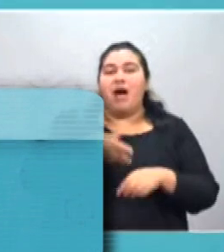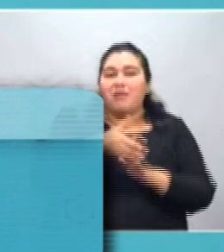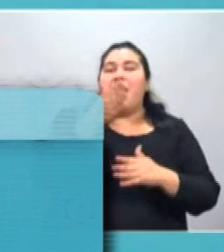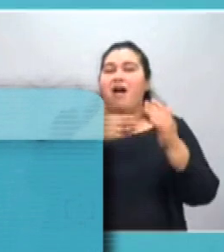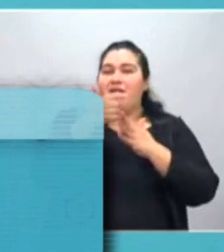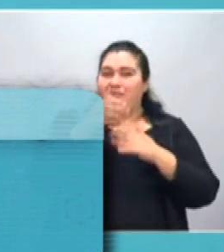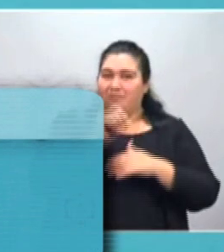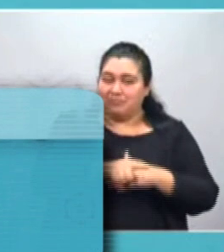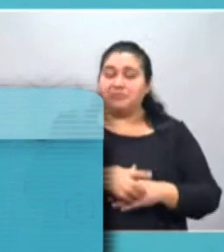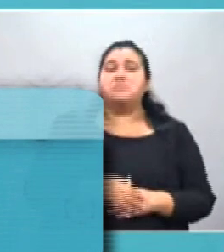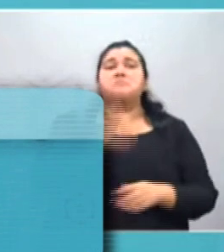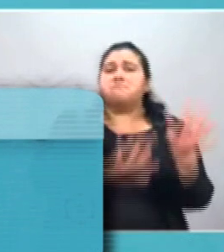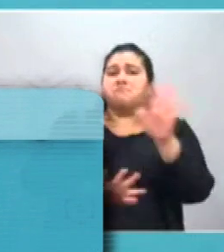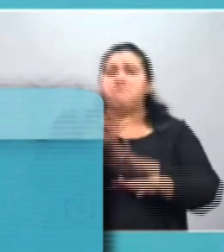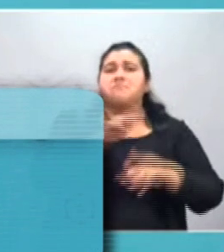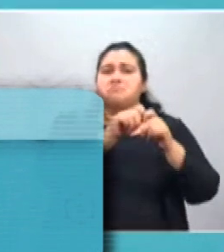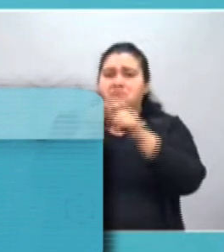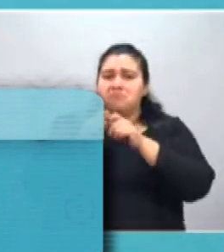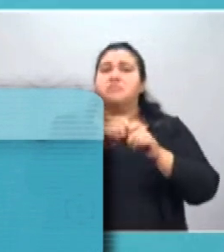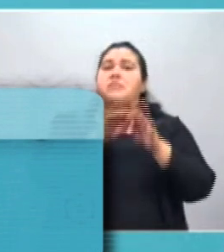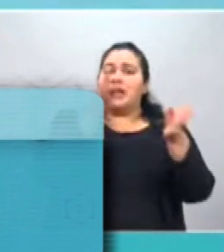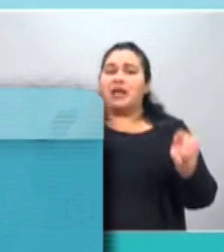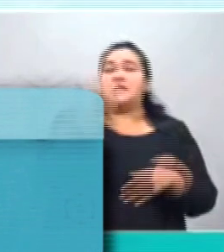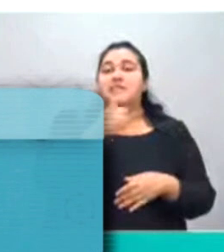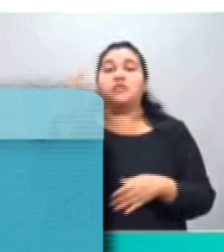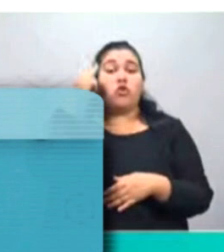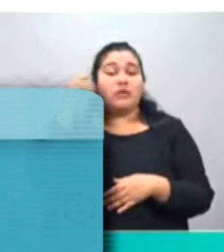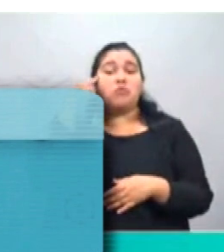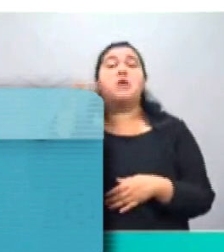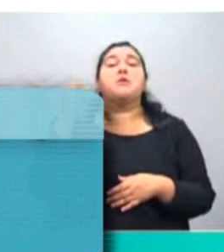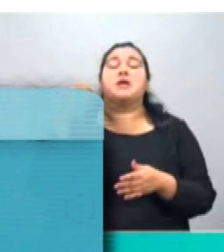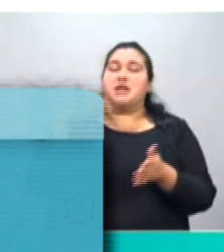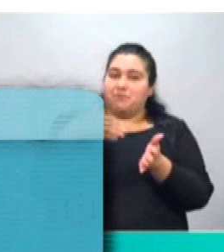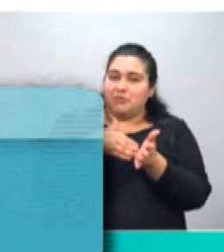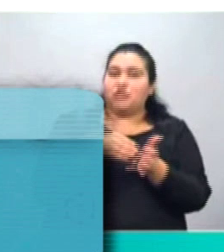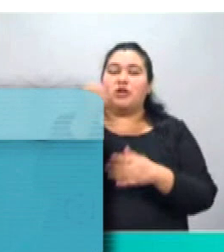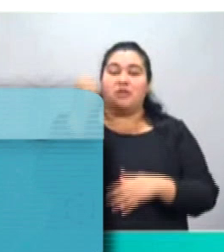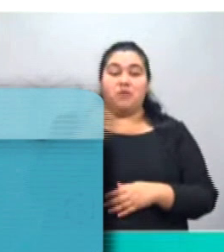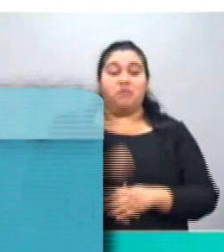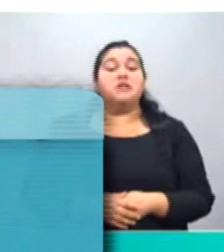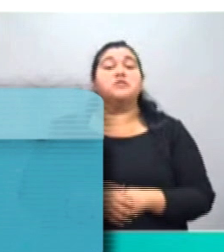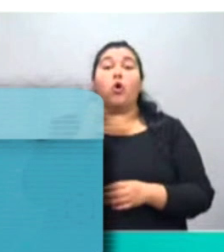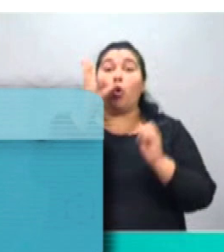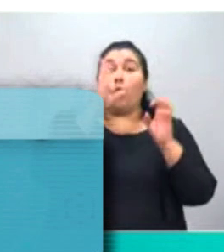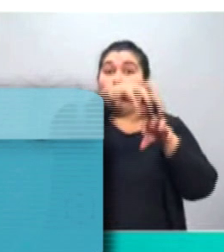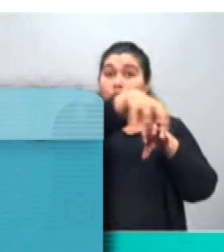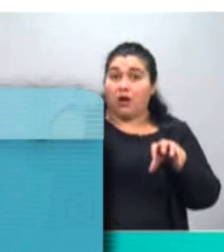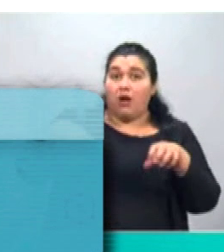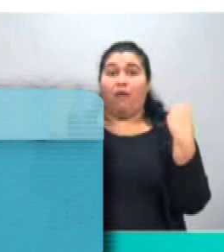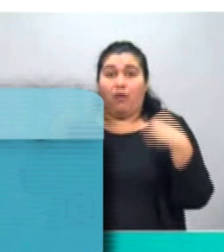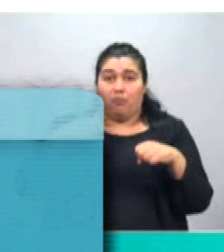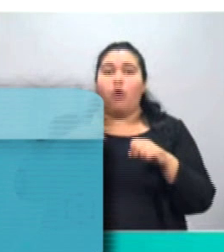y que son refacciones y obras menores en clubes, 629 millones de pesos. Obras en polideportivos que estaban previstas por